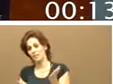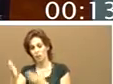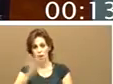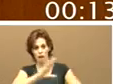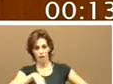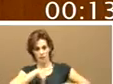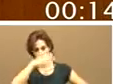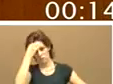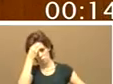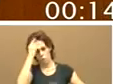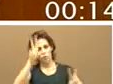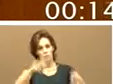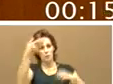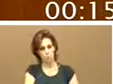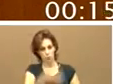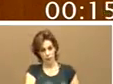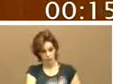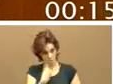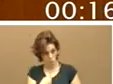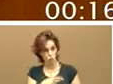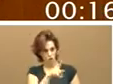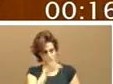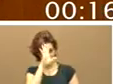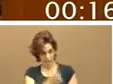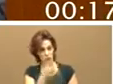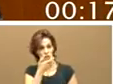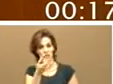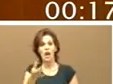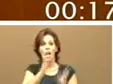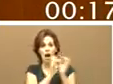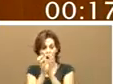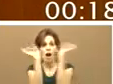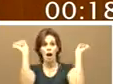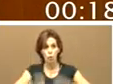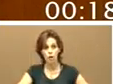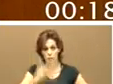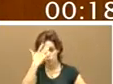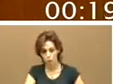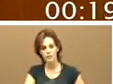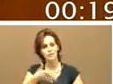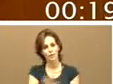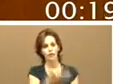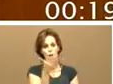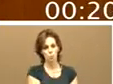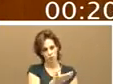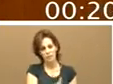importante como este seamos capaces de ponernos de acuerdo. Yo creo que la ocasión lo merece.